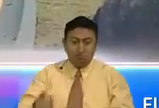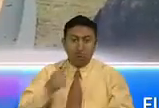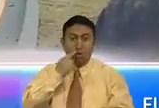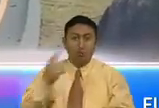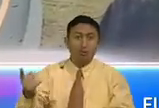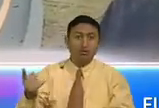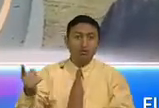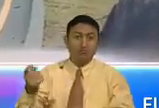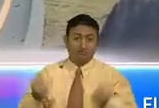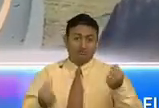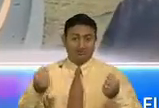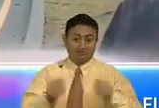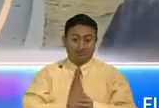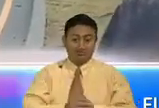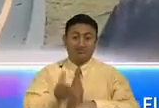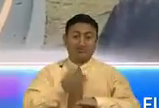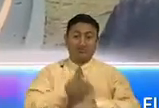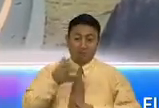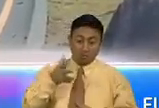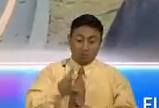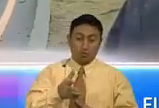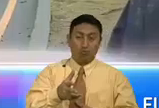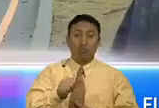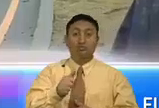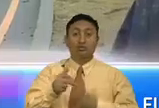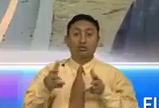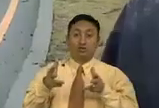que antes de llegar a la curva un vehículo